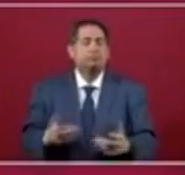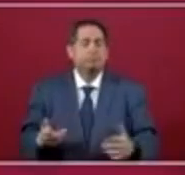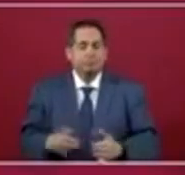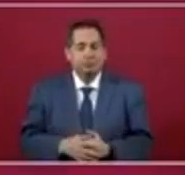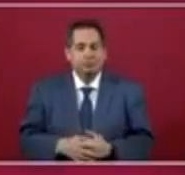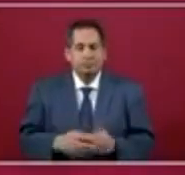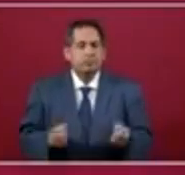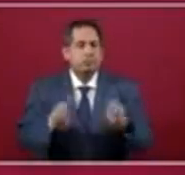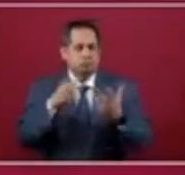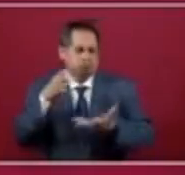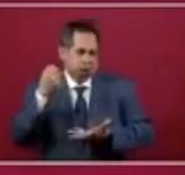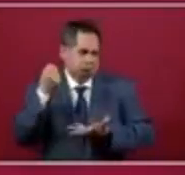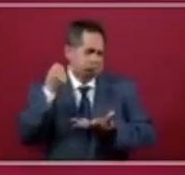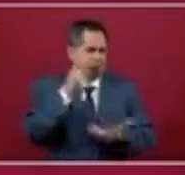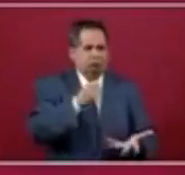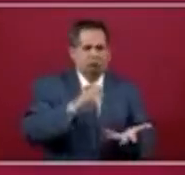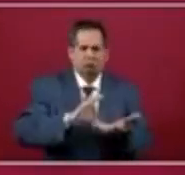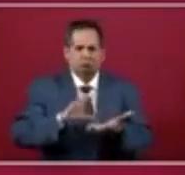¿cuántos recursos?